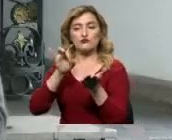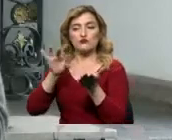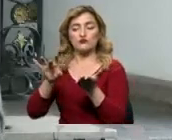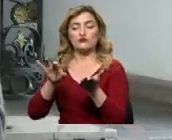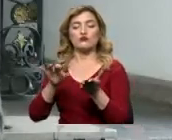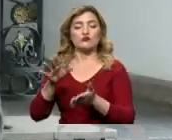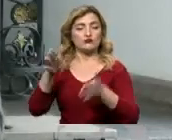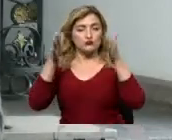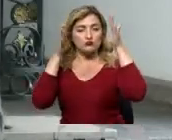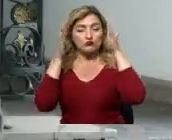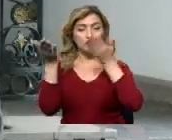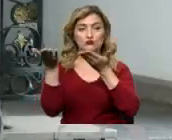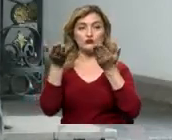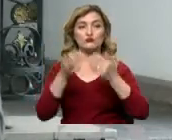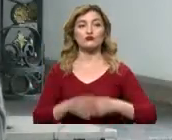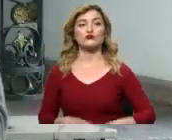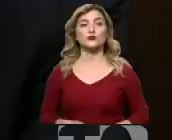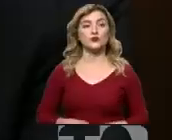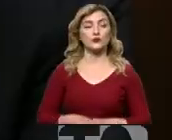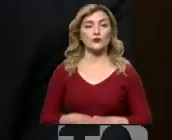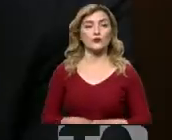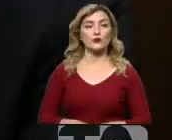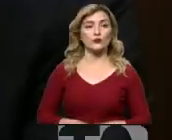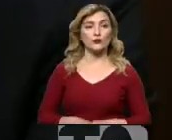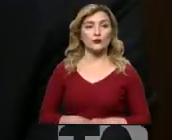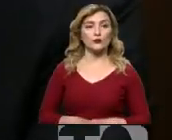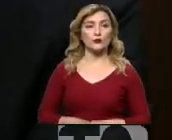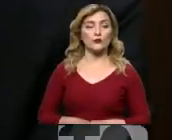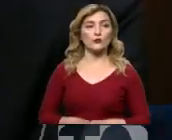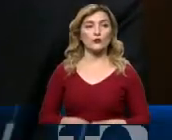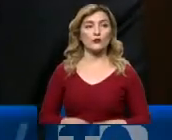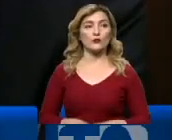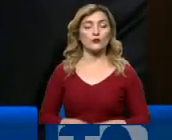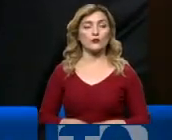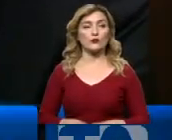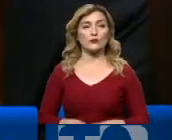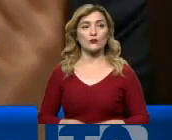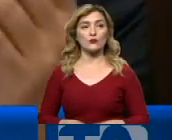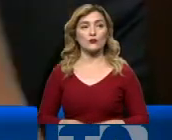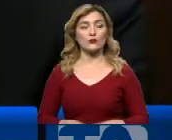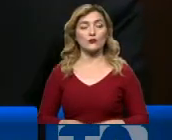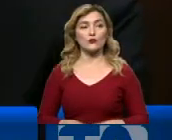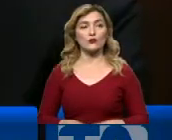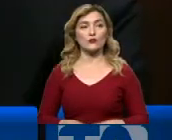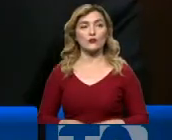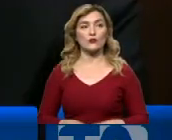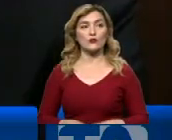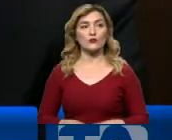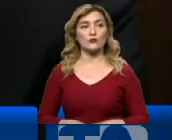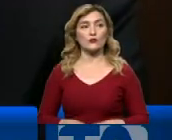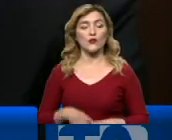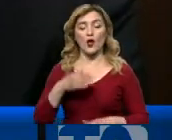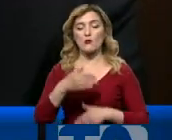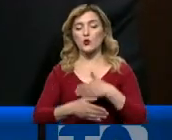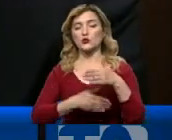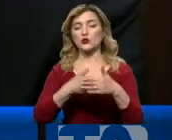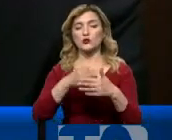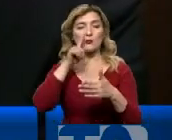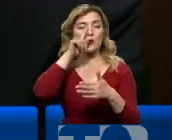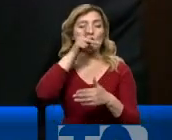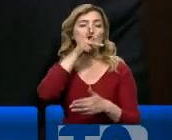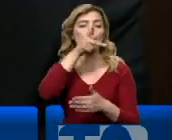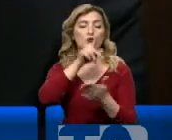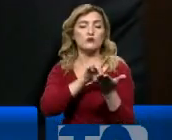cuáles fueron sus declaraciones. Mira, nosotros estimamos que ese proceso de desvinculación, el ministro Madero